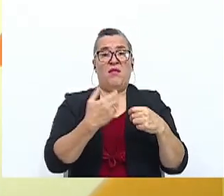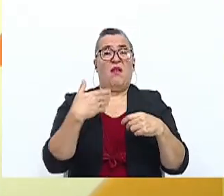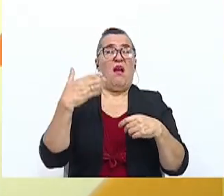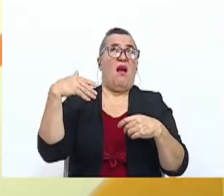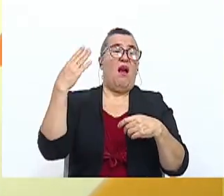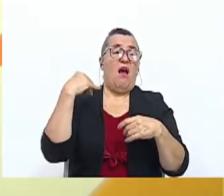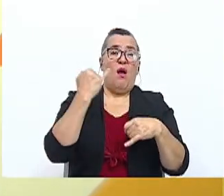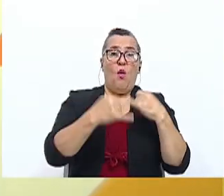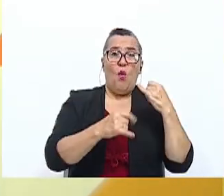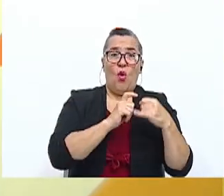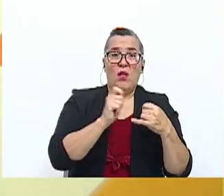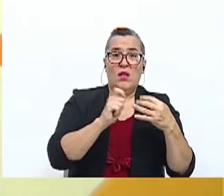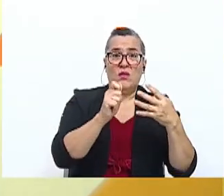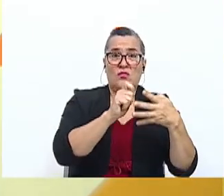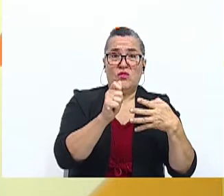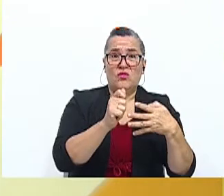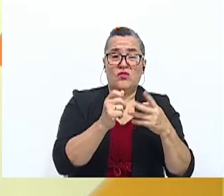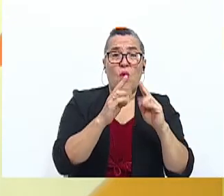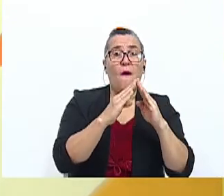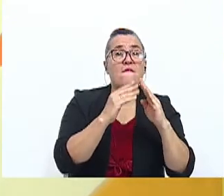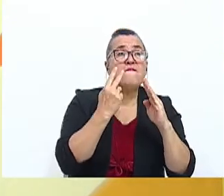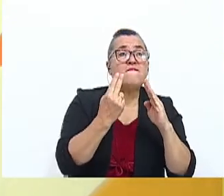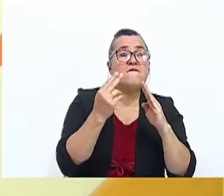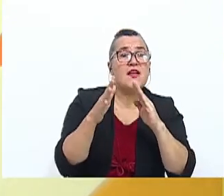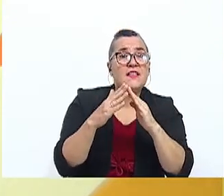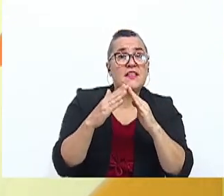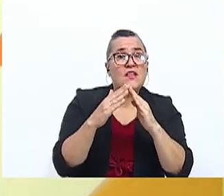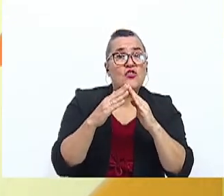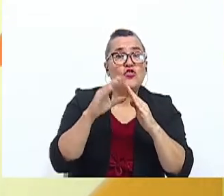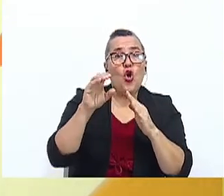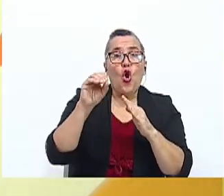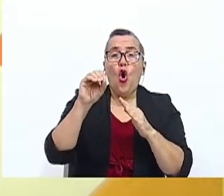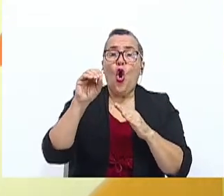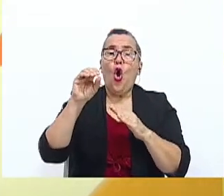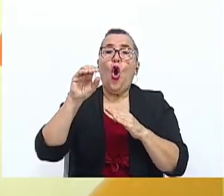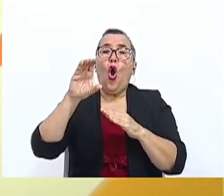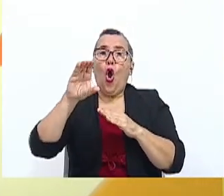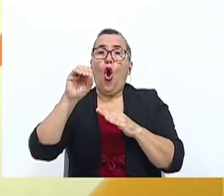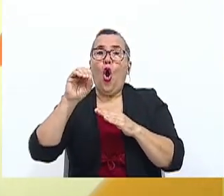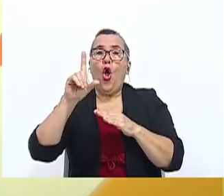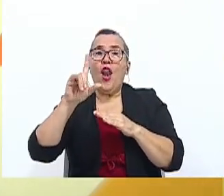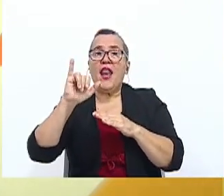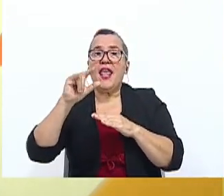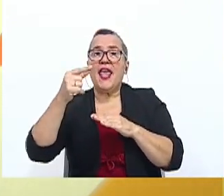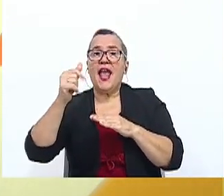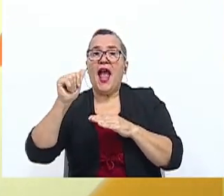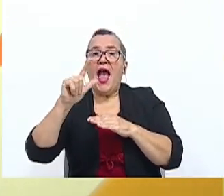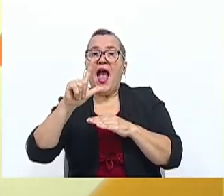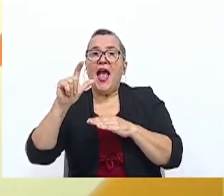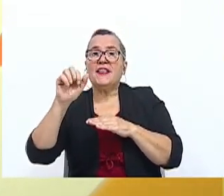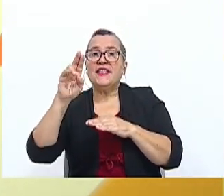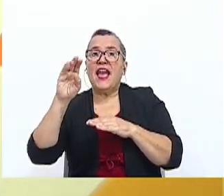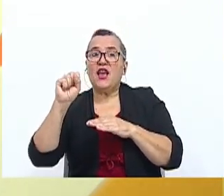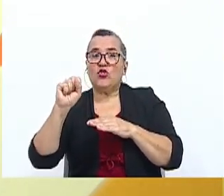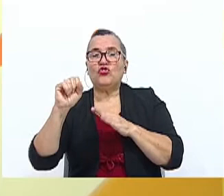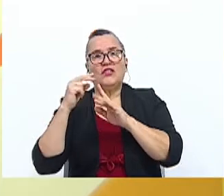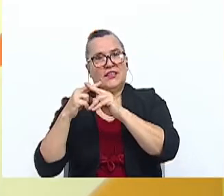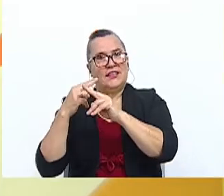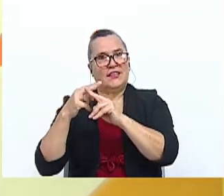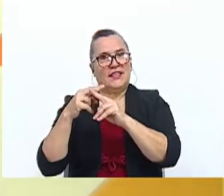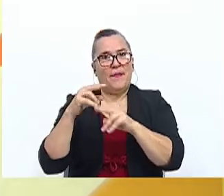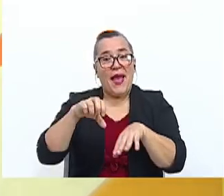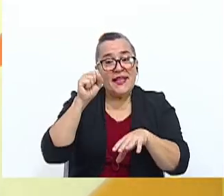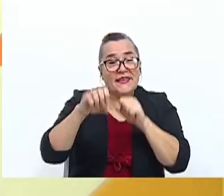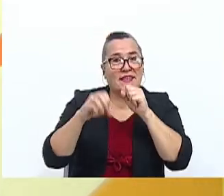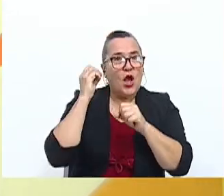los últimos meses los vecinos, los coligalleros que llaman, ¿verdad?, que se dedican a esta actividad de la extracción